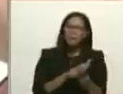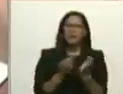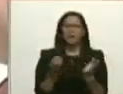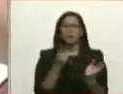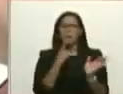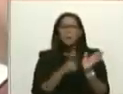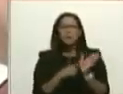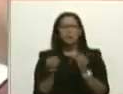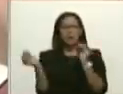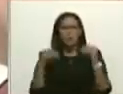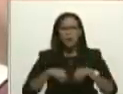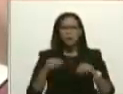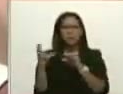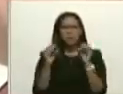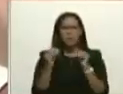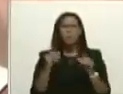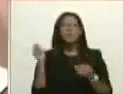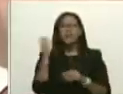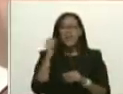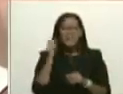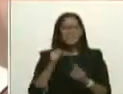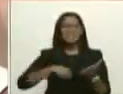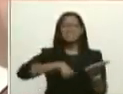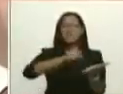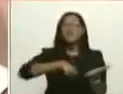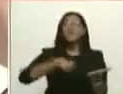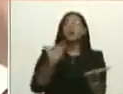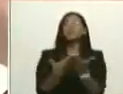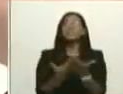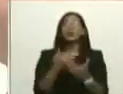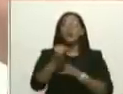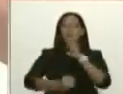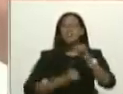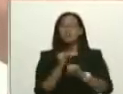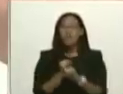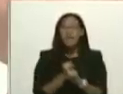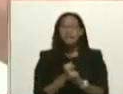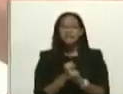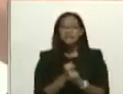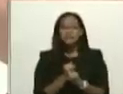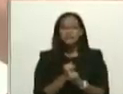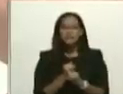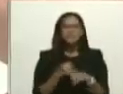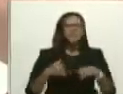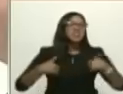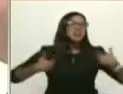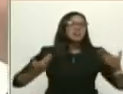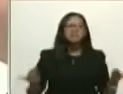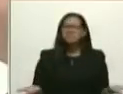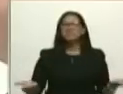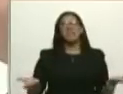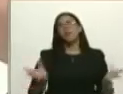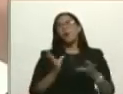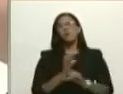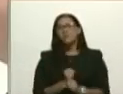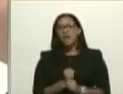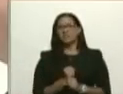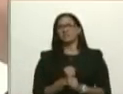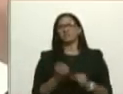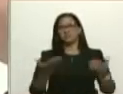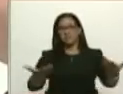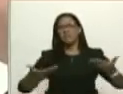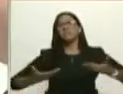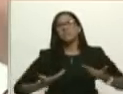meses, que se firmó con garantes internacionales, veedores internacionales, ¿qué garantía, qué certeza,